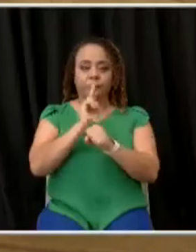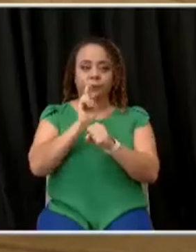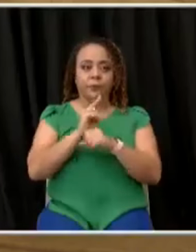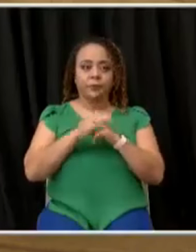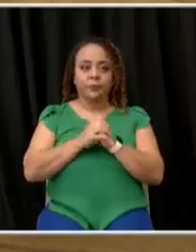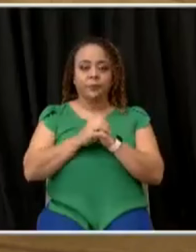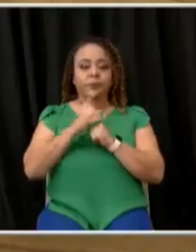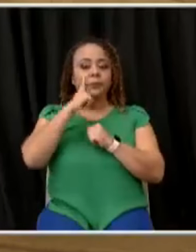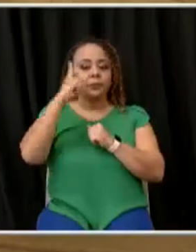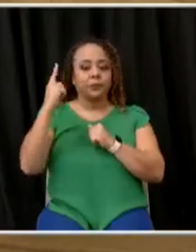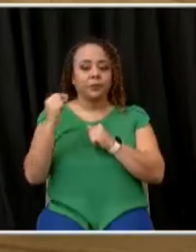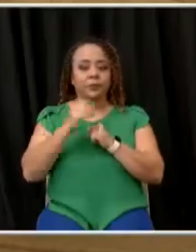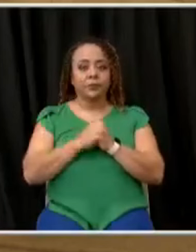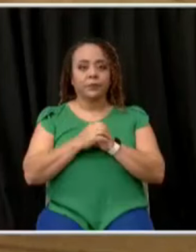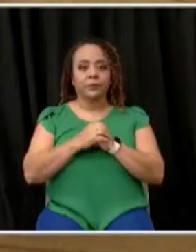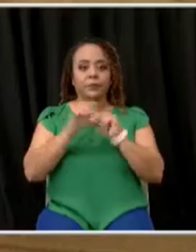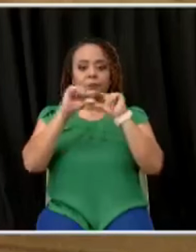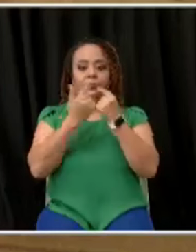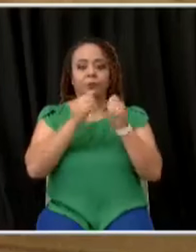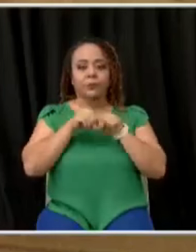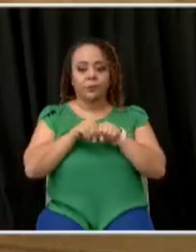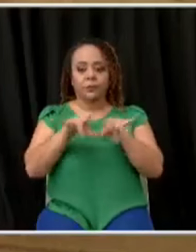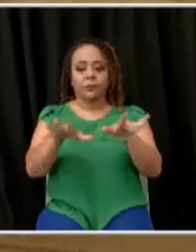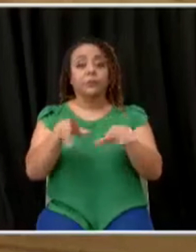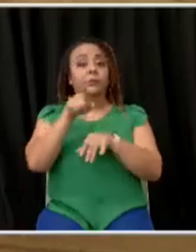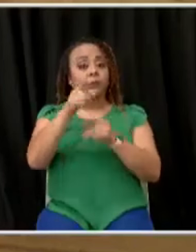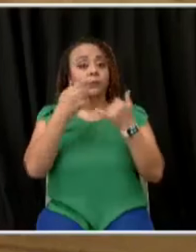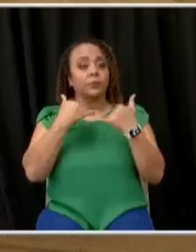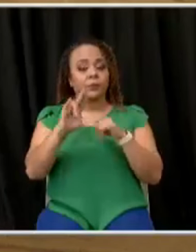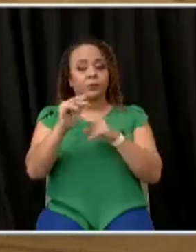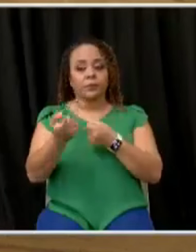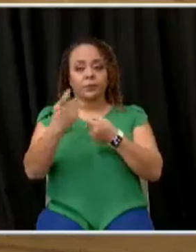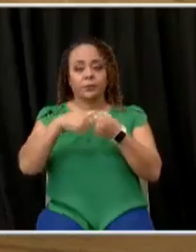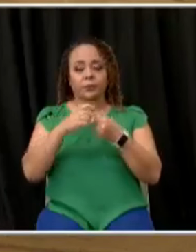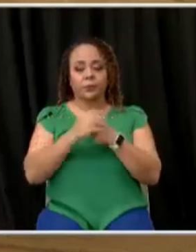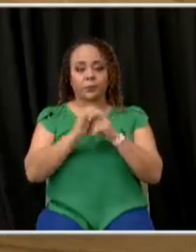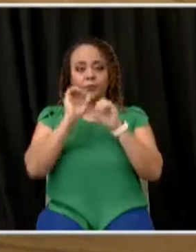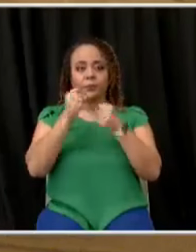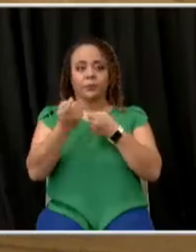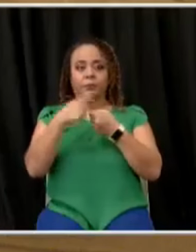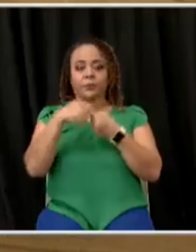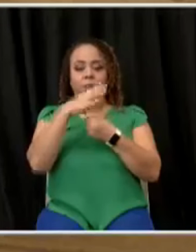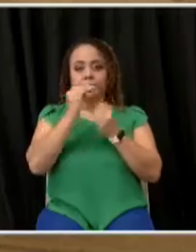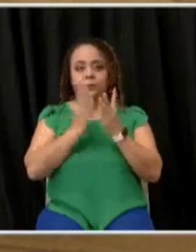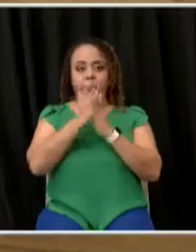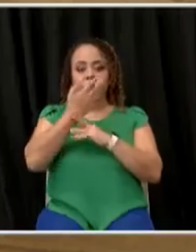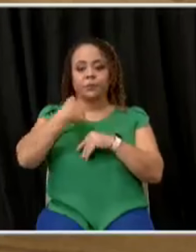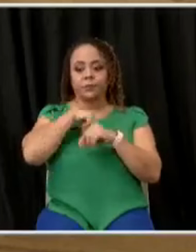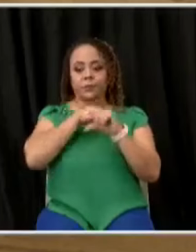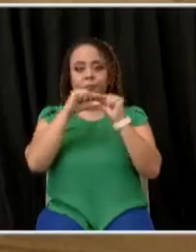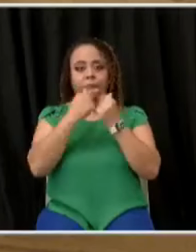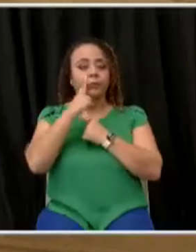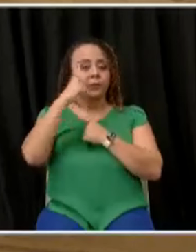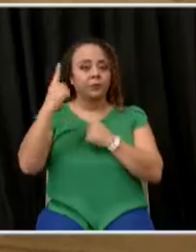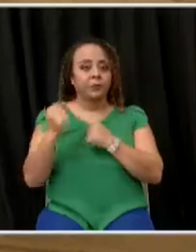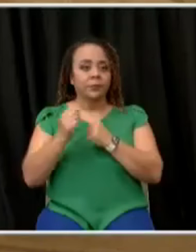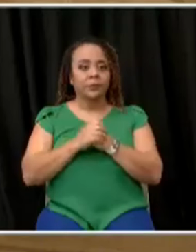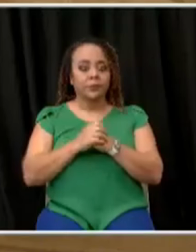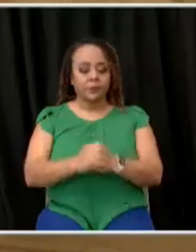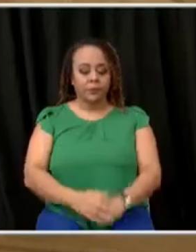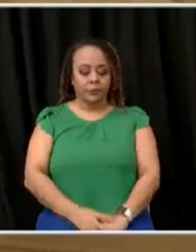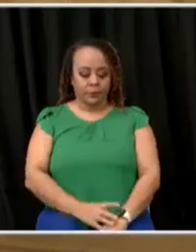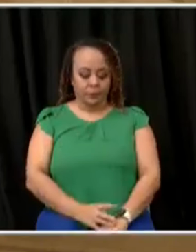vía WhatsApp a través de grupos de difusión. Si usted todavía no está incluido, lo podemos incluir y a través de nuestros grupos de WhatsApp le